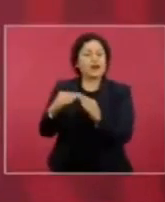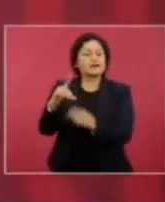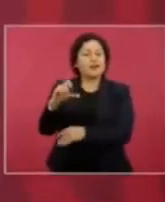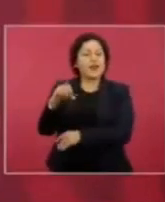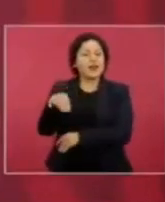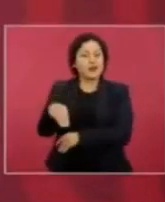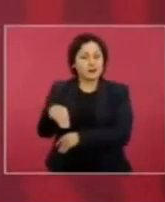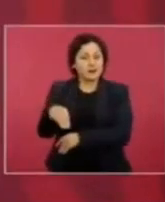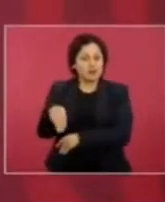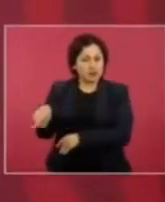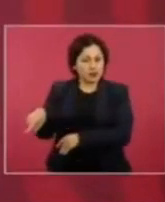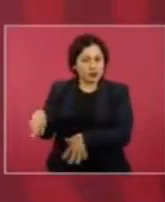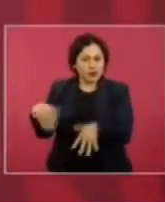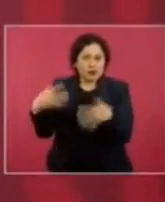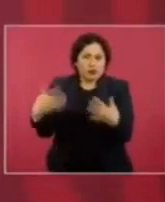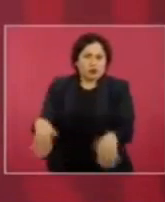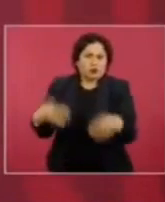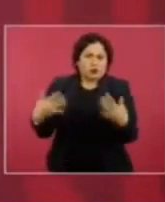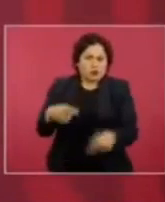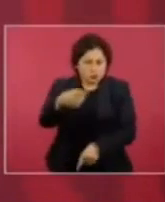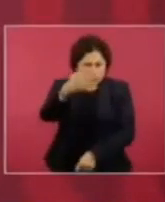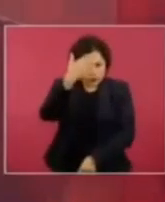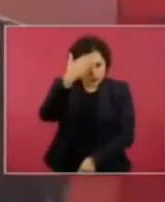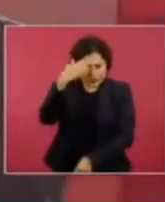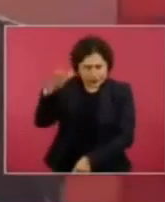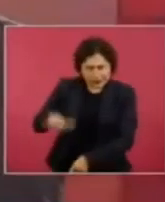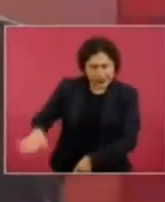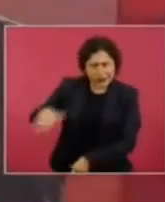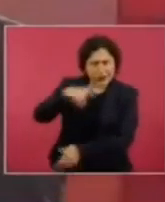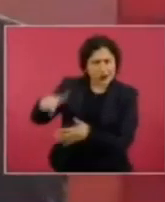exposiciones sobre cultura, la Casa Lam.